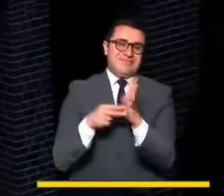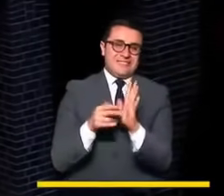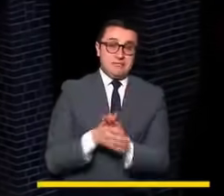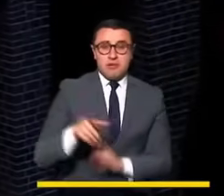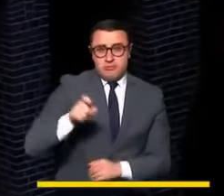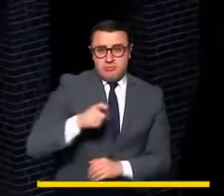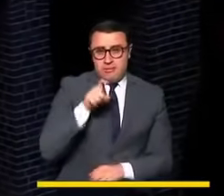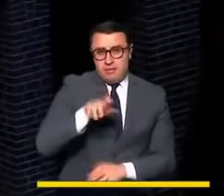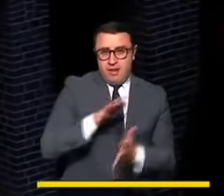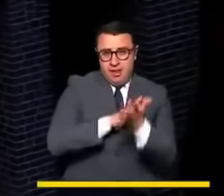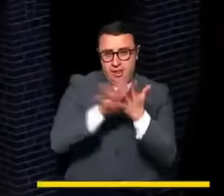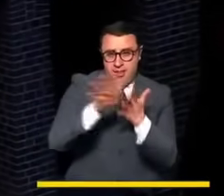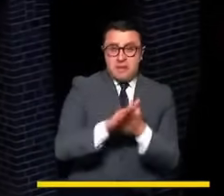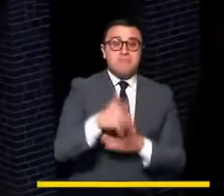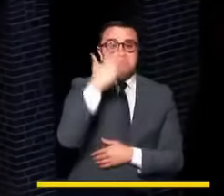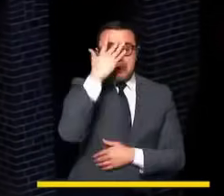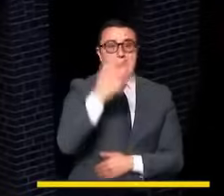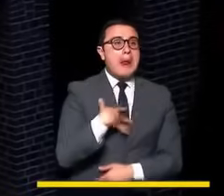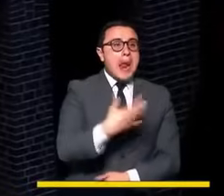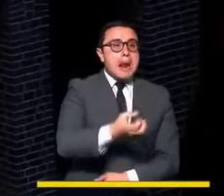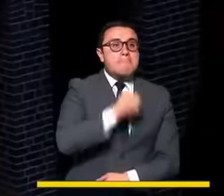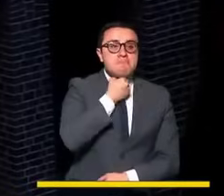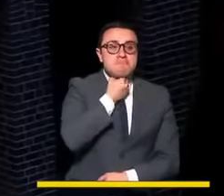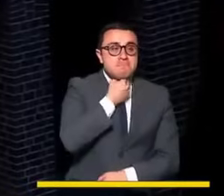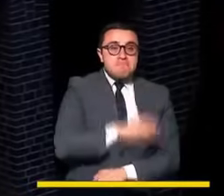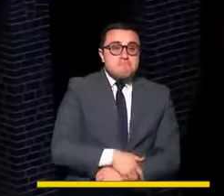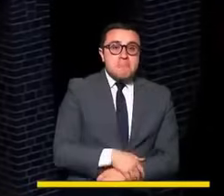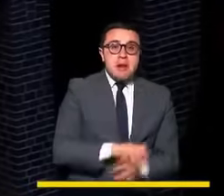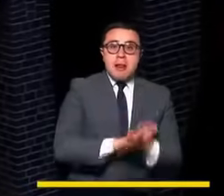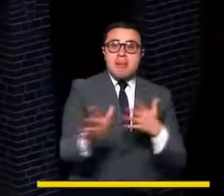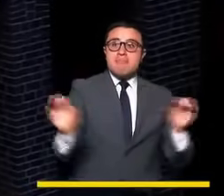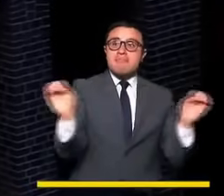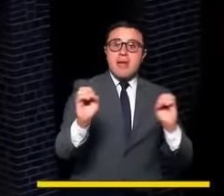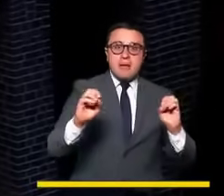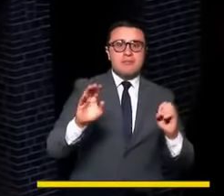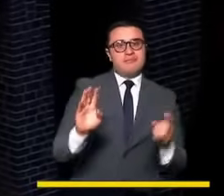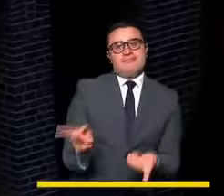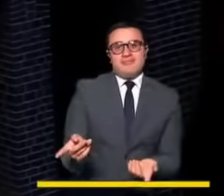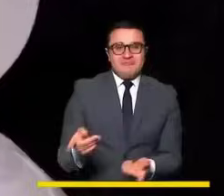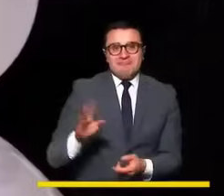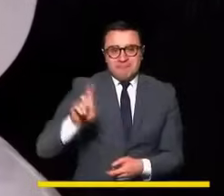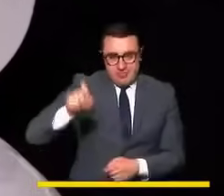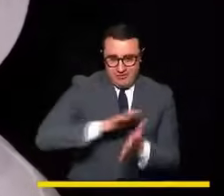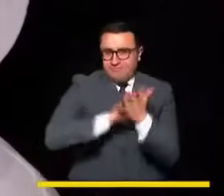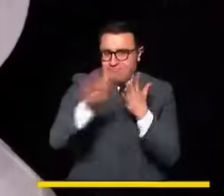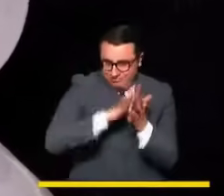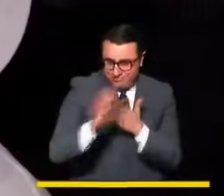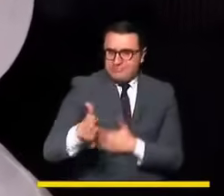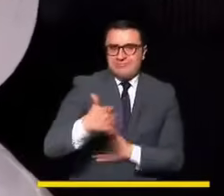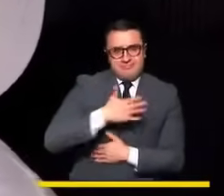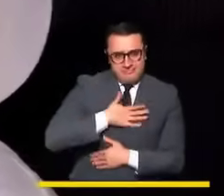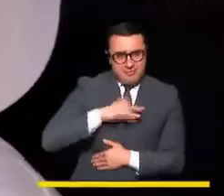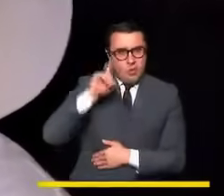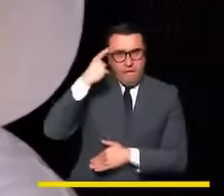no cacarea, no gratuitamente no le sacan las cosas.